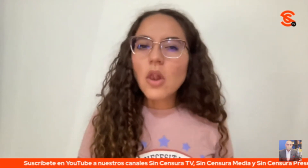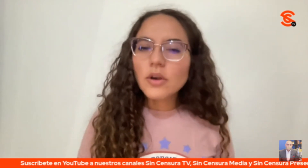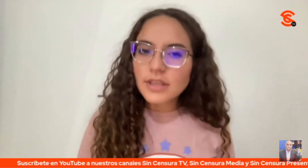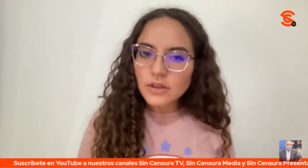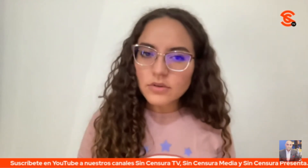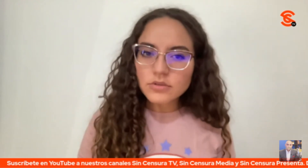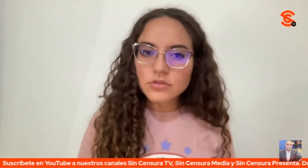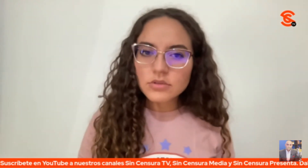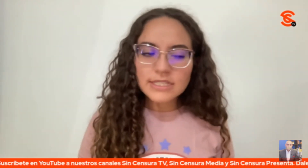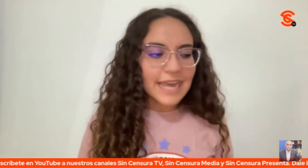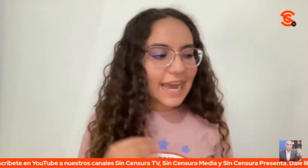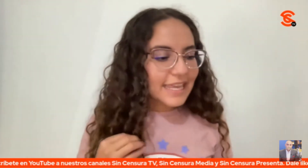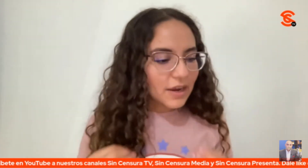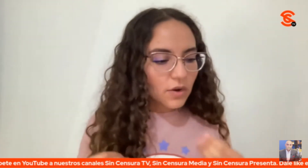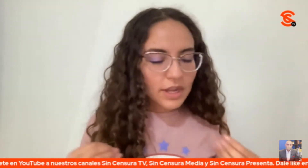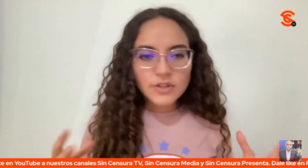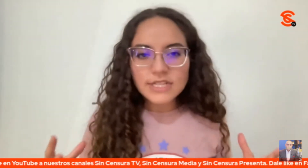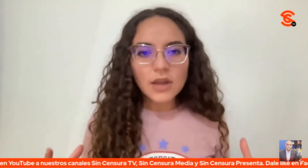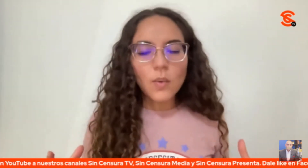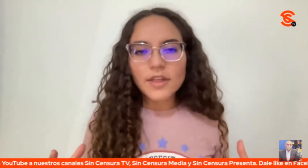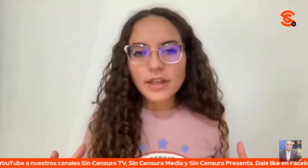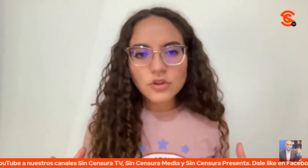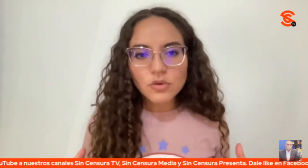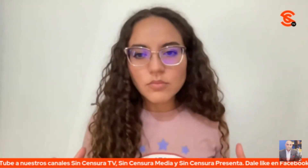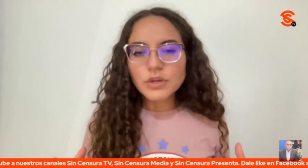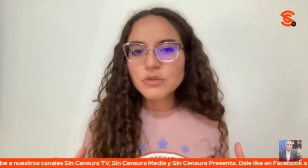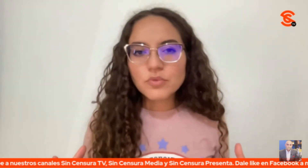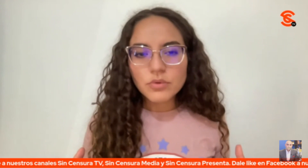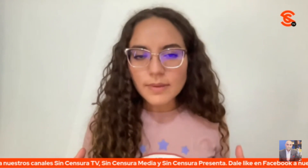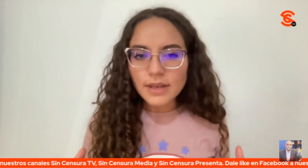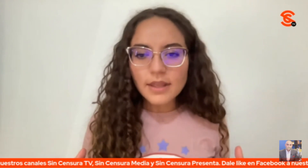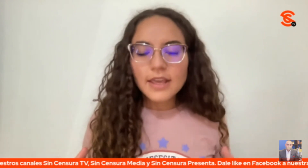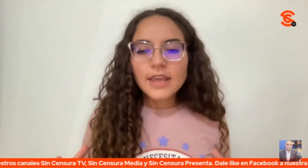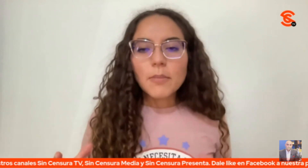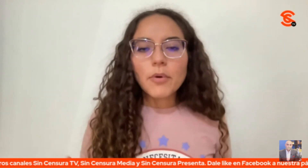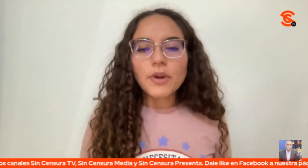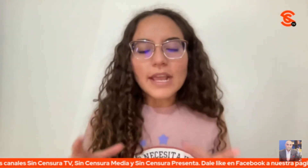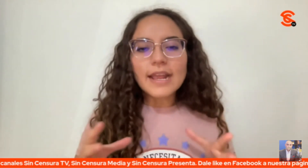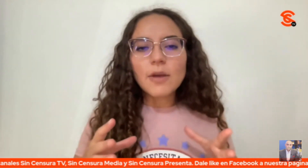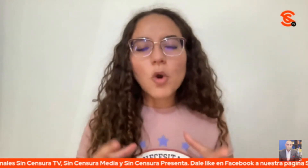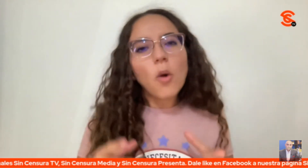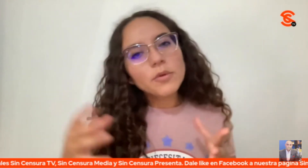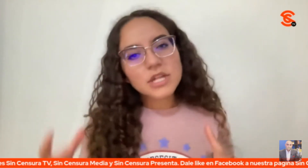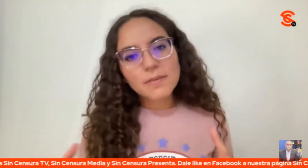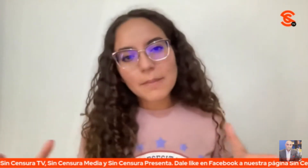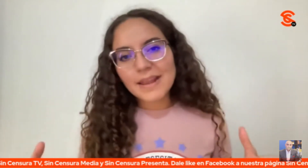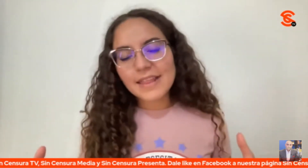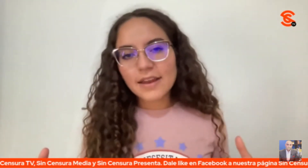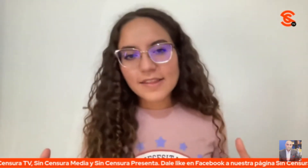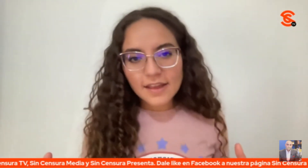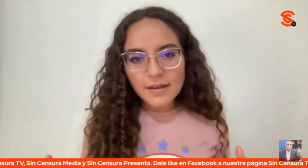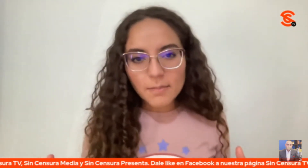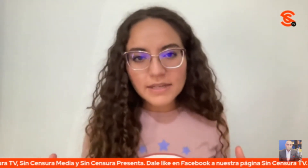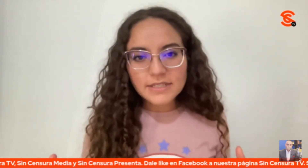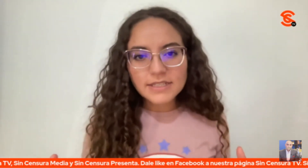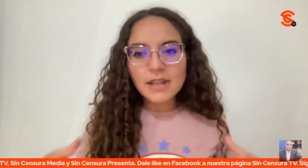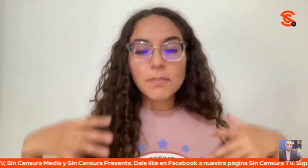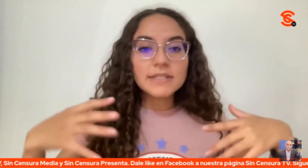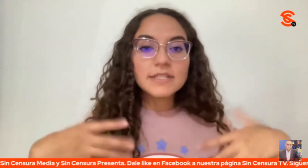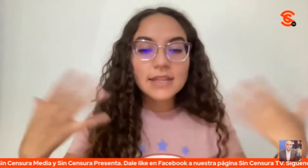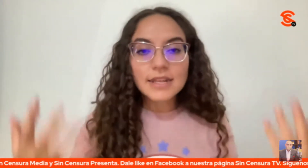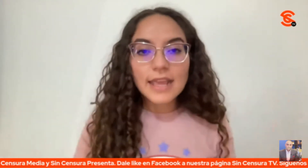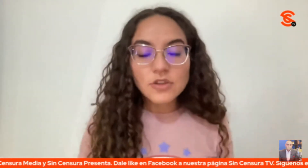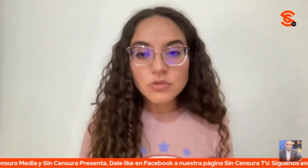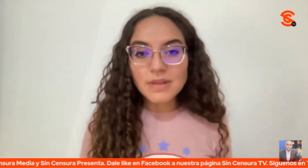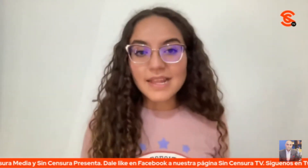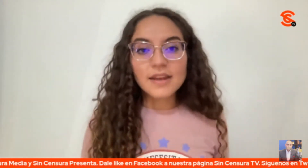algo ilógicos. Hay algo que no está cuadrando pues muy bien, porque ¿cómo se va a militarizar el país si el